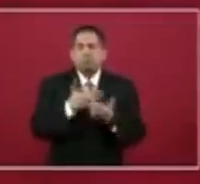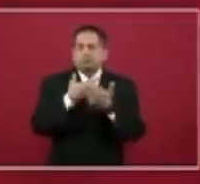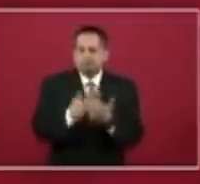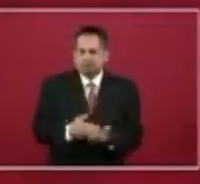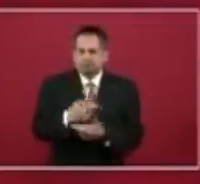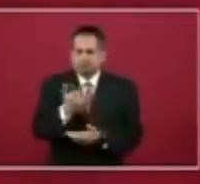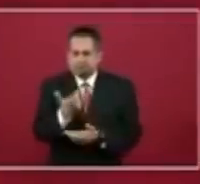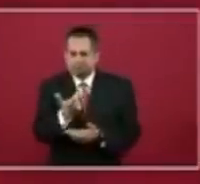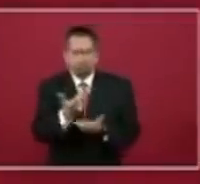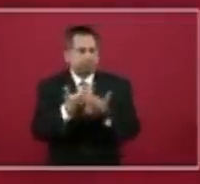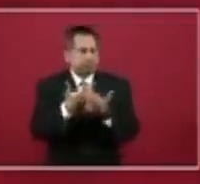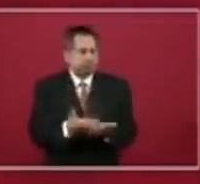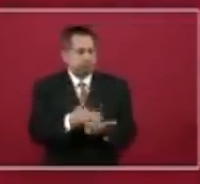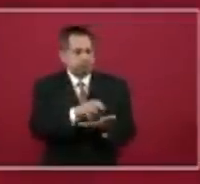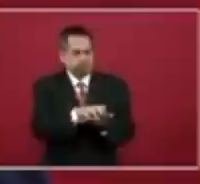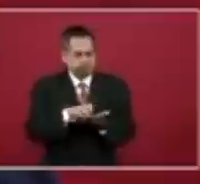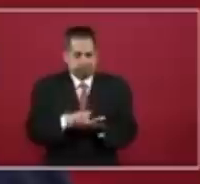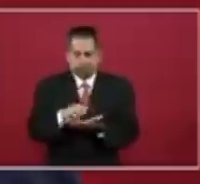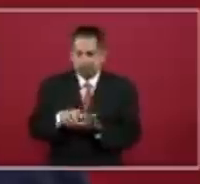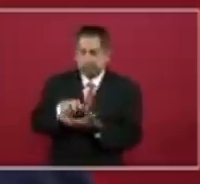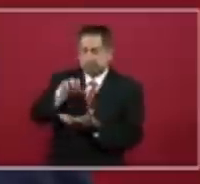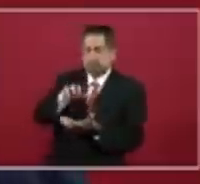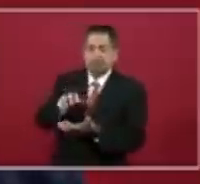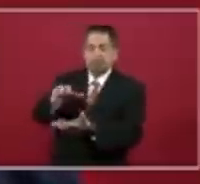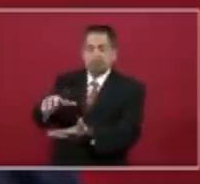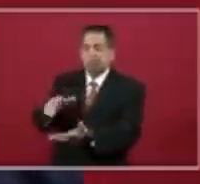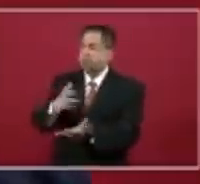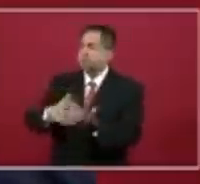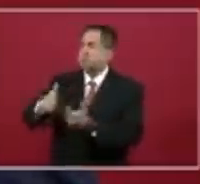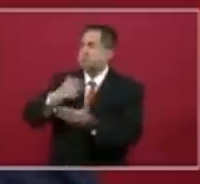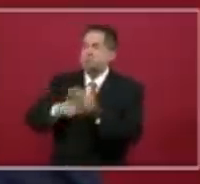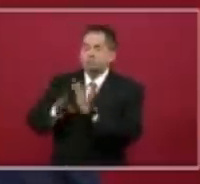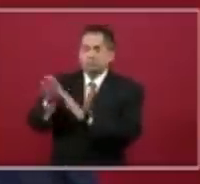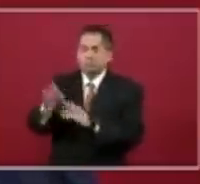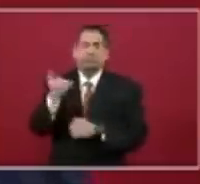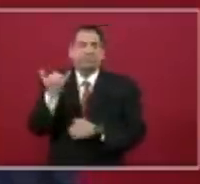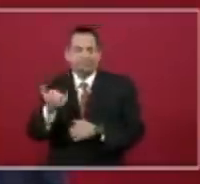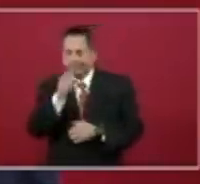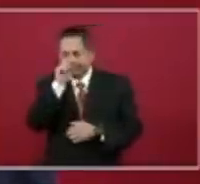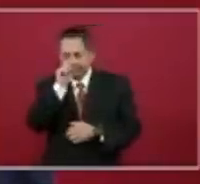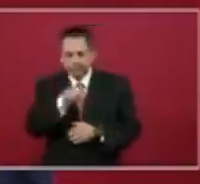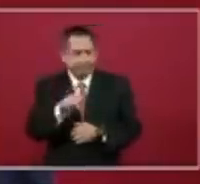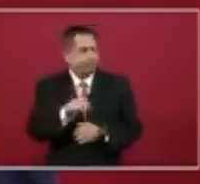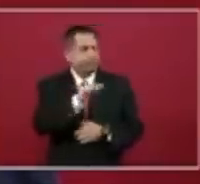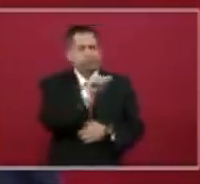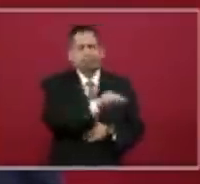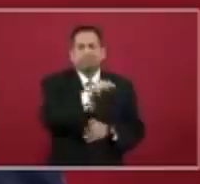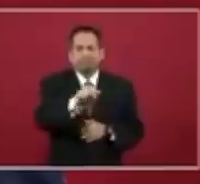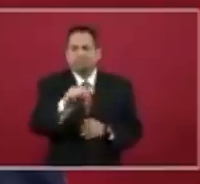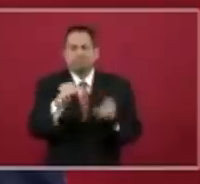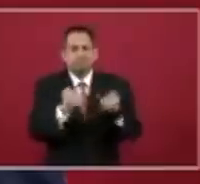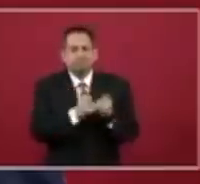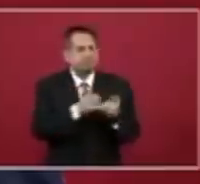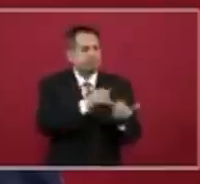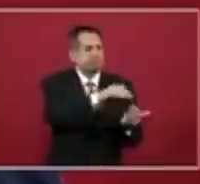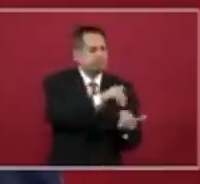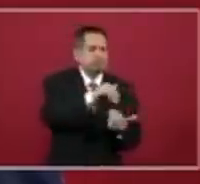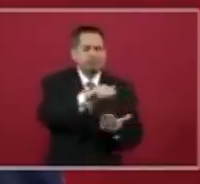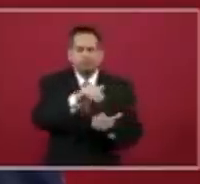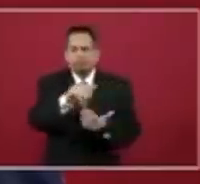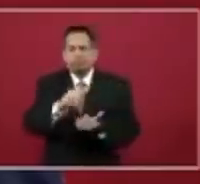para el desarrollo. Y así vamos a obtener muchos